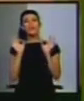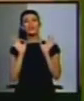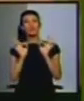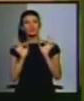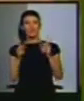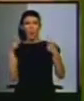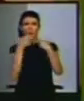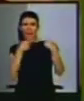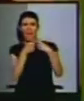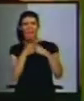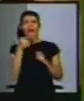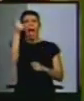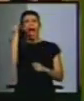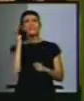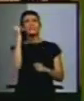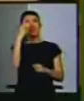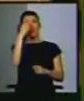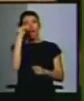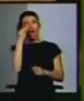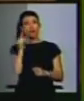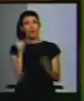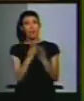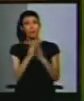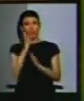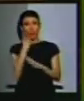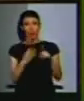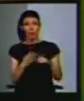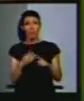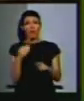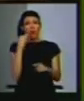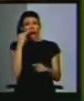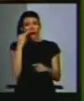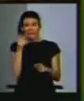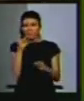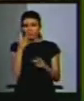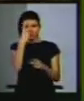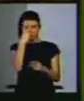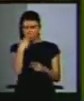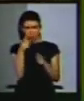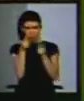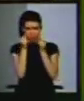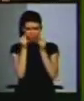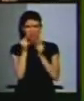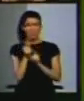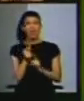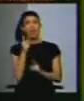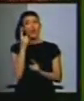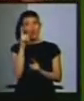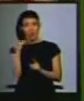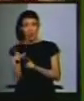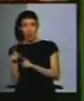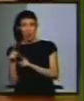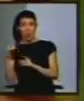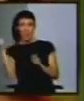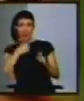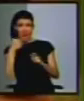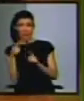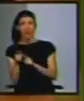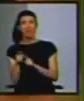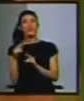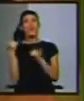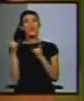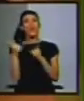exclusivo. Pelea en el casino de Coquimbo deja a un estudiante de cuarto medio a punto de perder la visión. Uno de los involucrados en la pelea